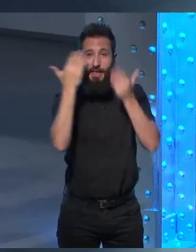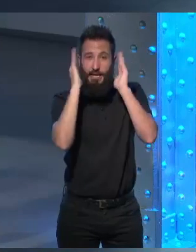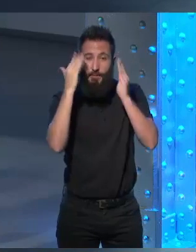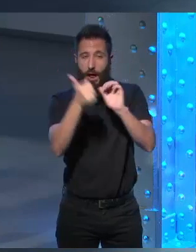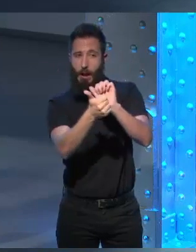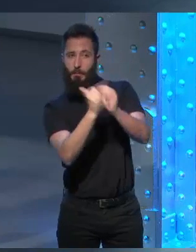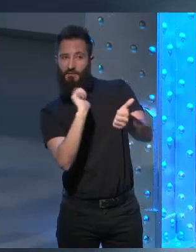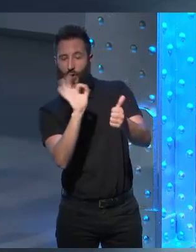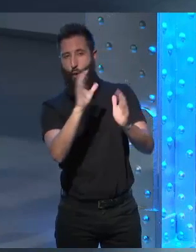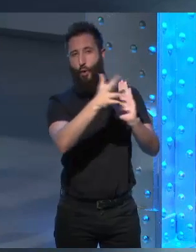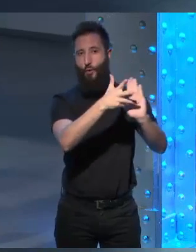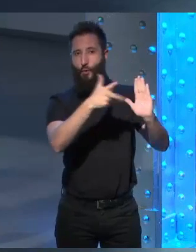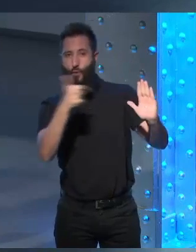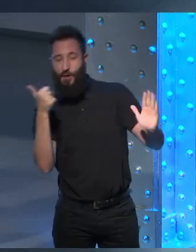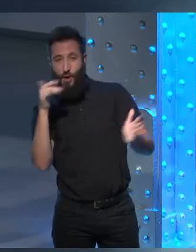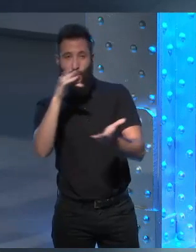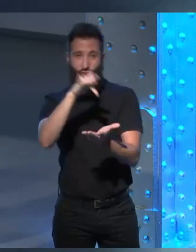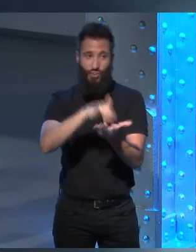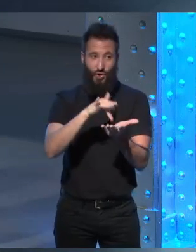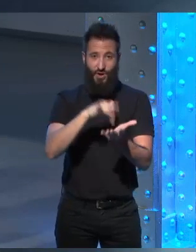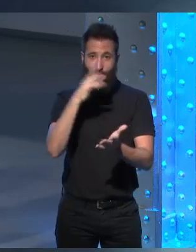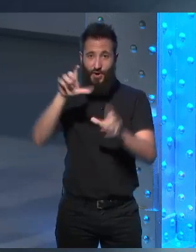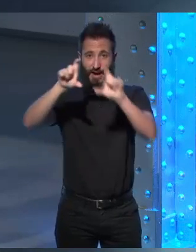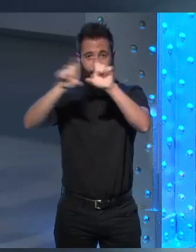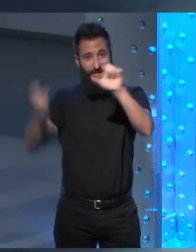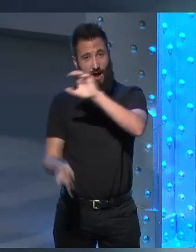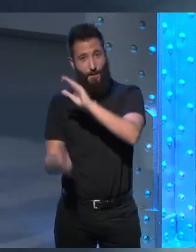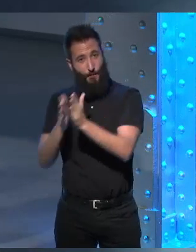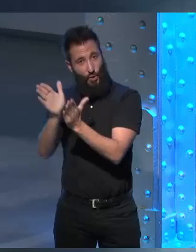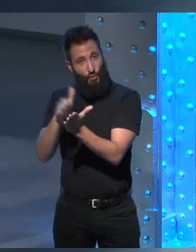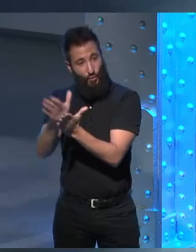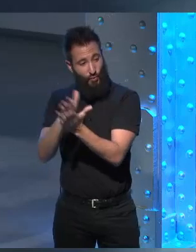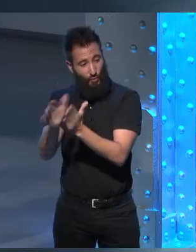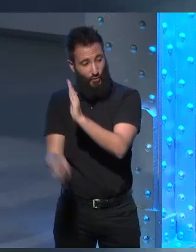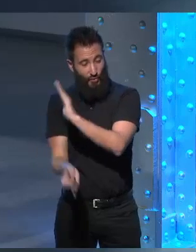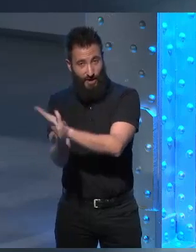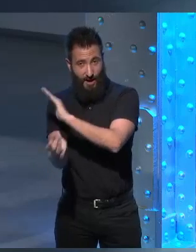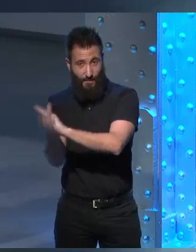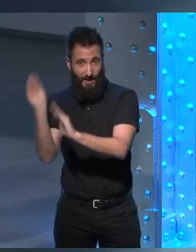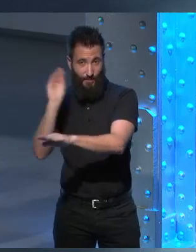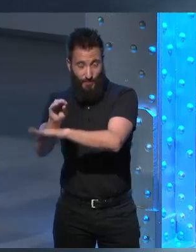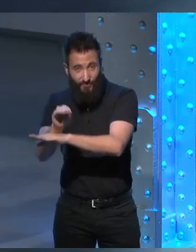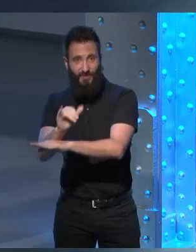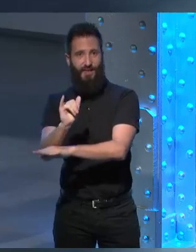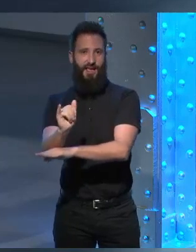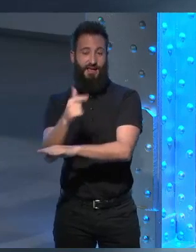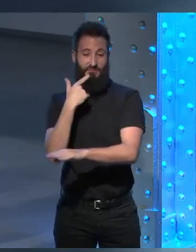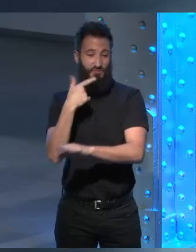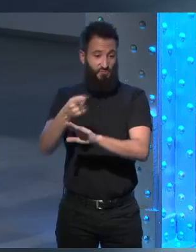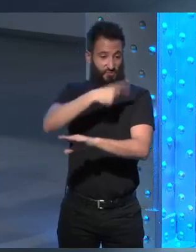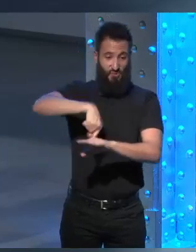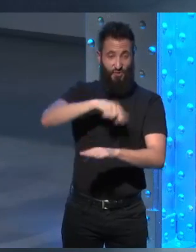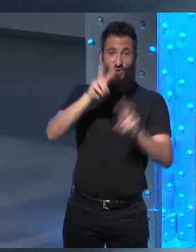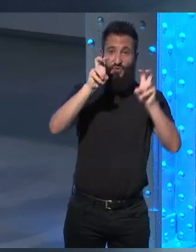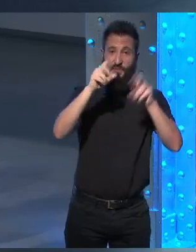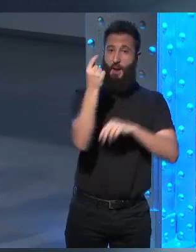replicado, estaba producido por una productora que lo había financiado. Entonces nosotros no veíamos nada de una